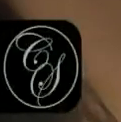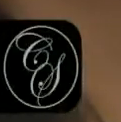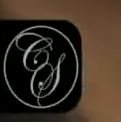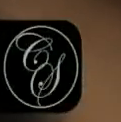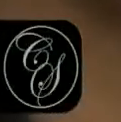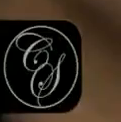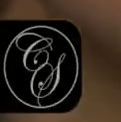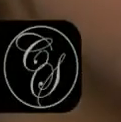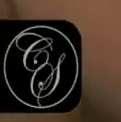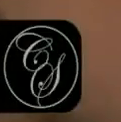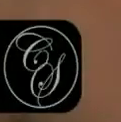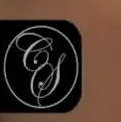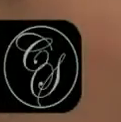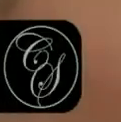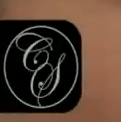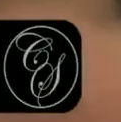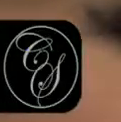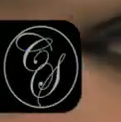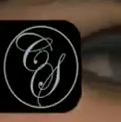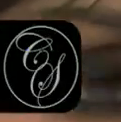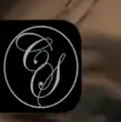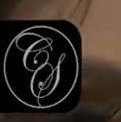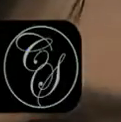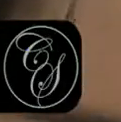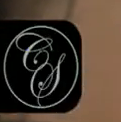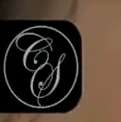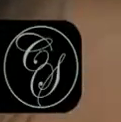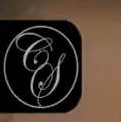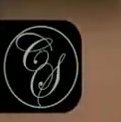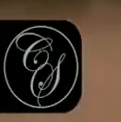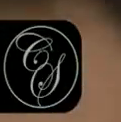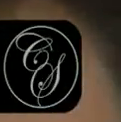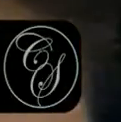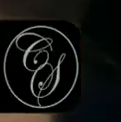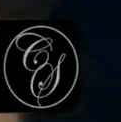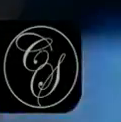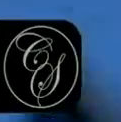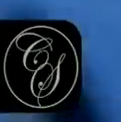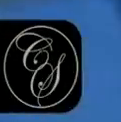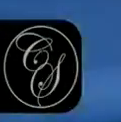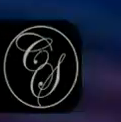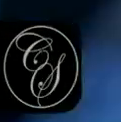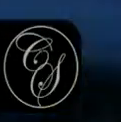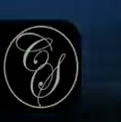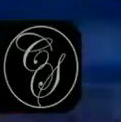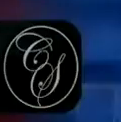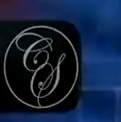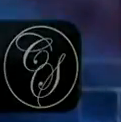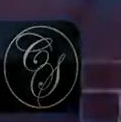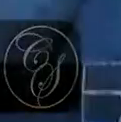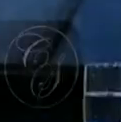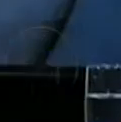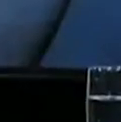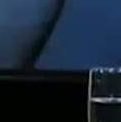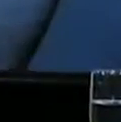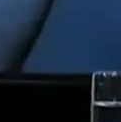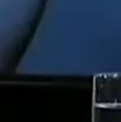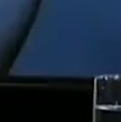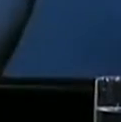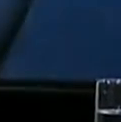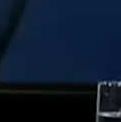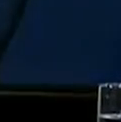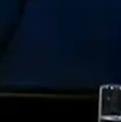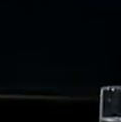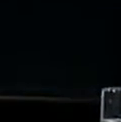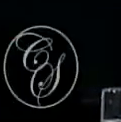y maquillajes, hidratación facial, depilación corporal y chocolaterapia con productos de primer nivel. Visítanos en nuestras